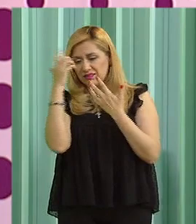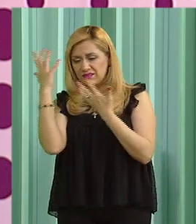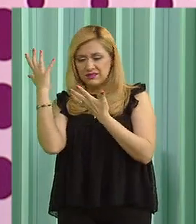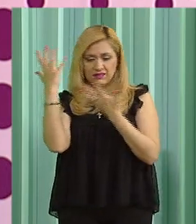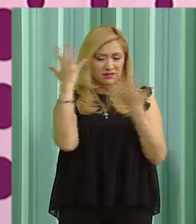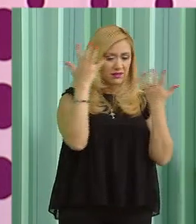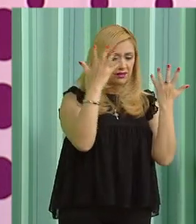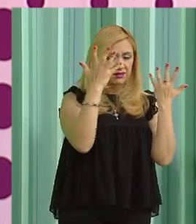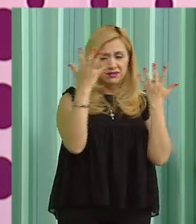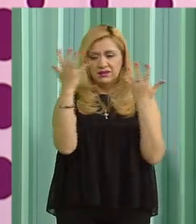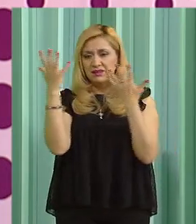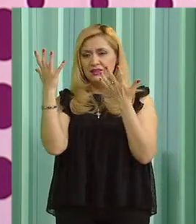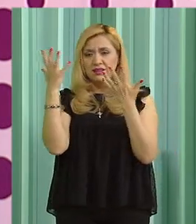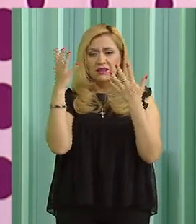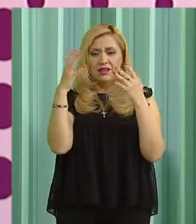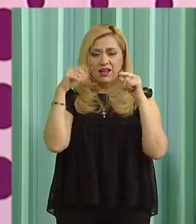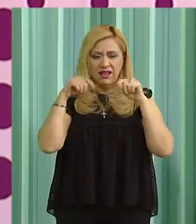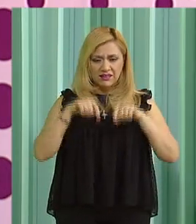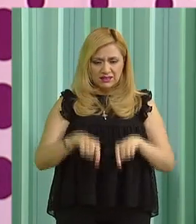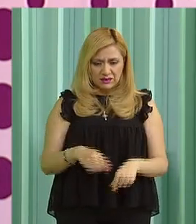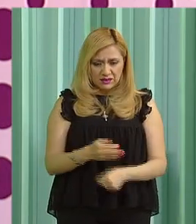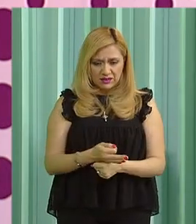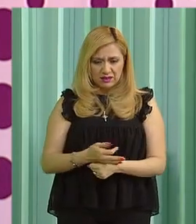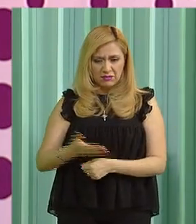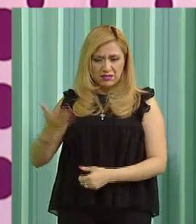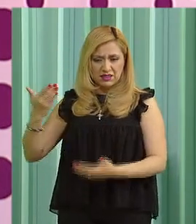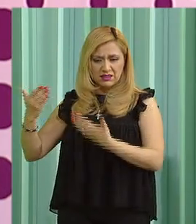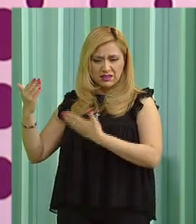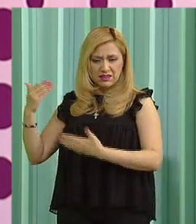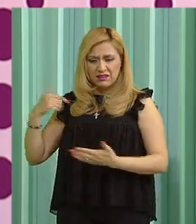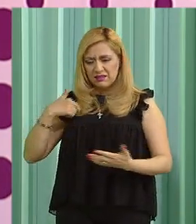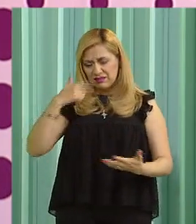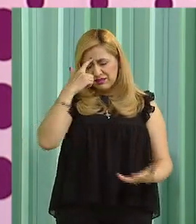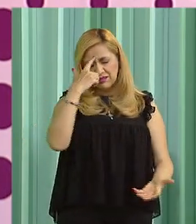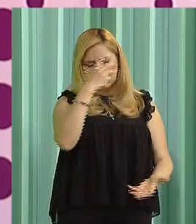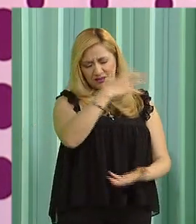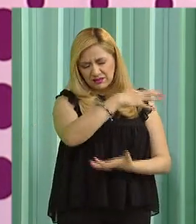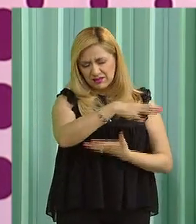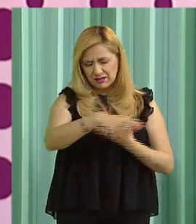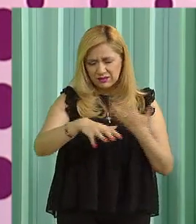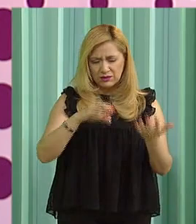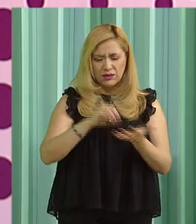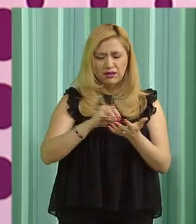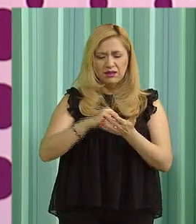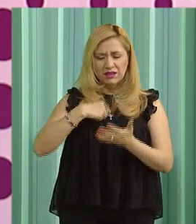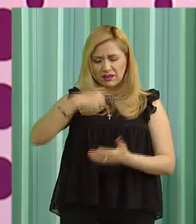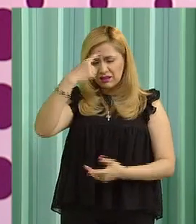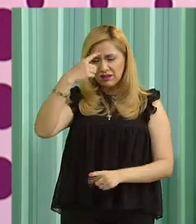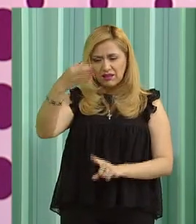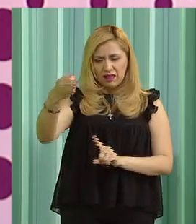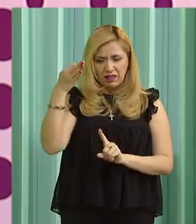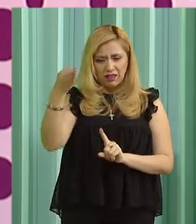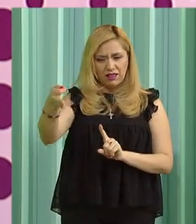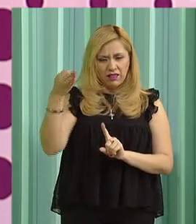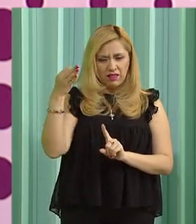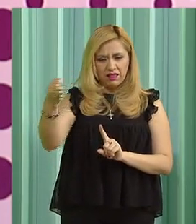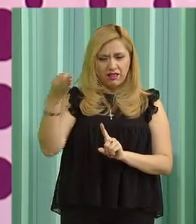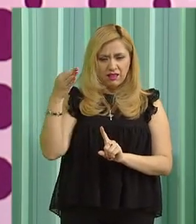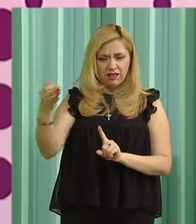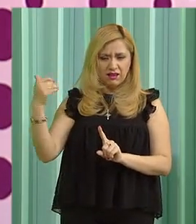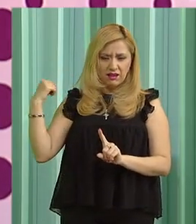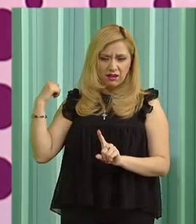esto es el presente o es el pasado, lo que estoy viviendo, todavía estoy en aquella situación o ya